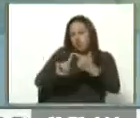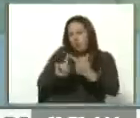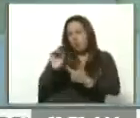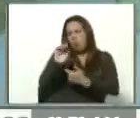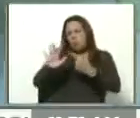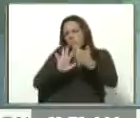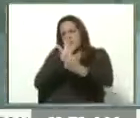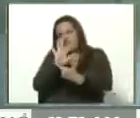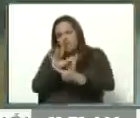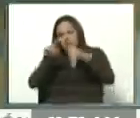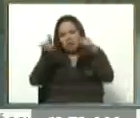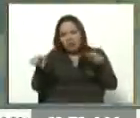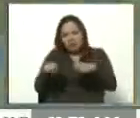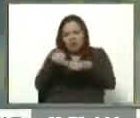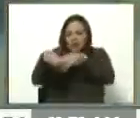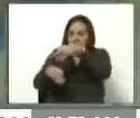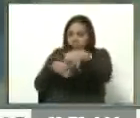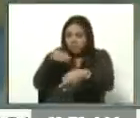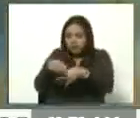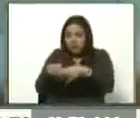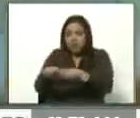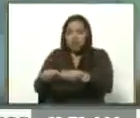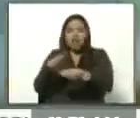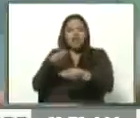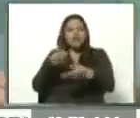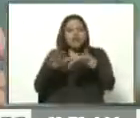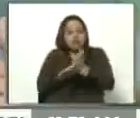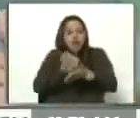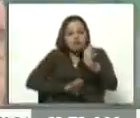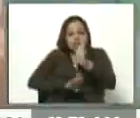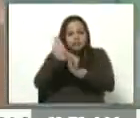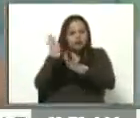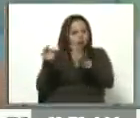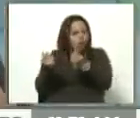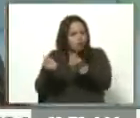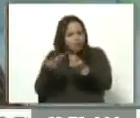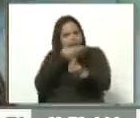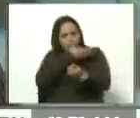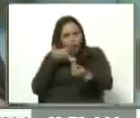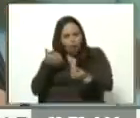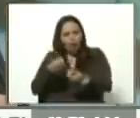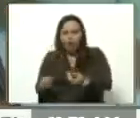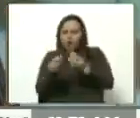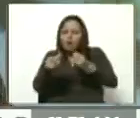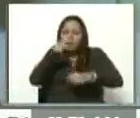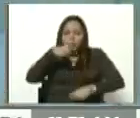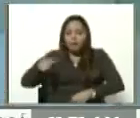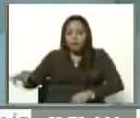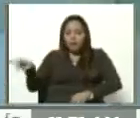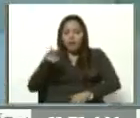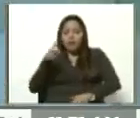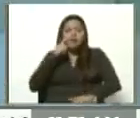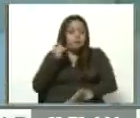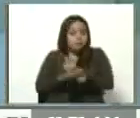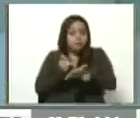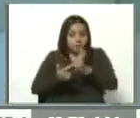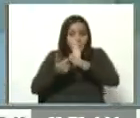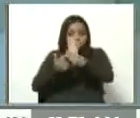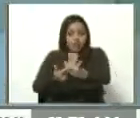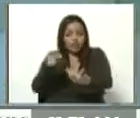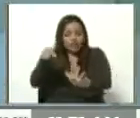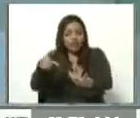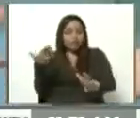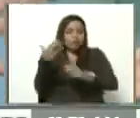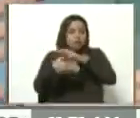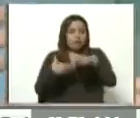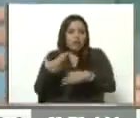usted nos dé cuenta en relación porque hablan del crecimiento económico, hablan de cómo el pueblo venezolano ve esta situación económica que se